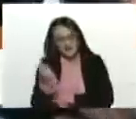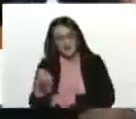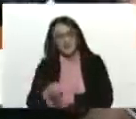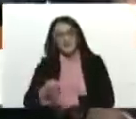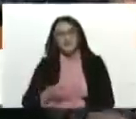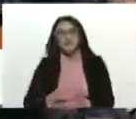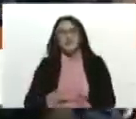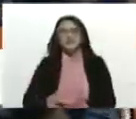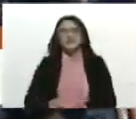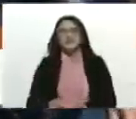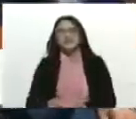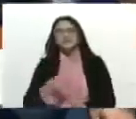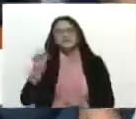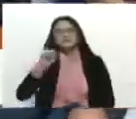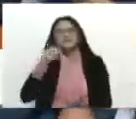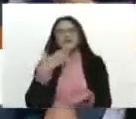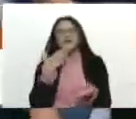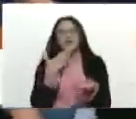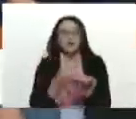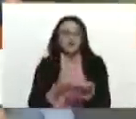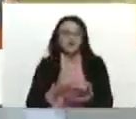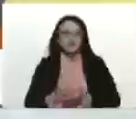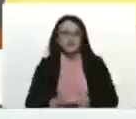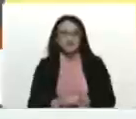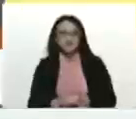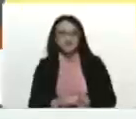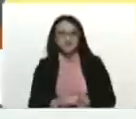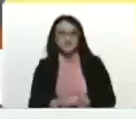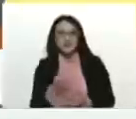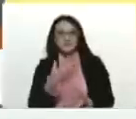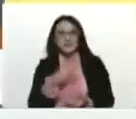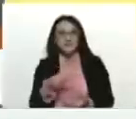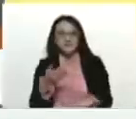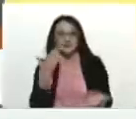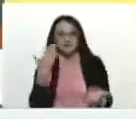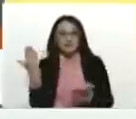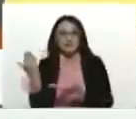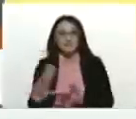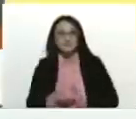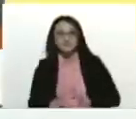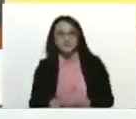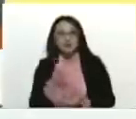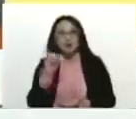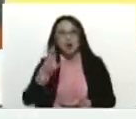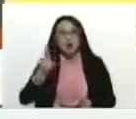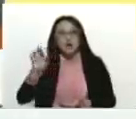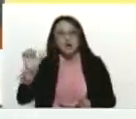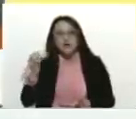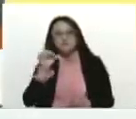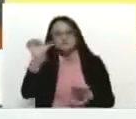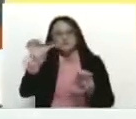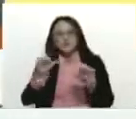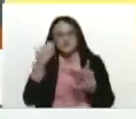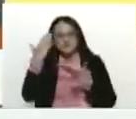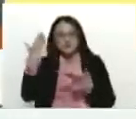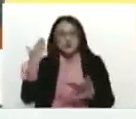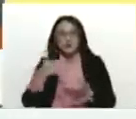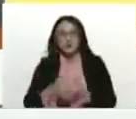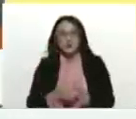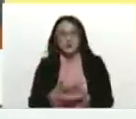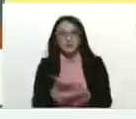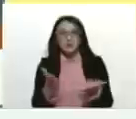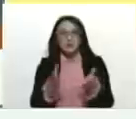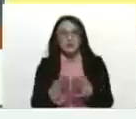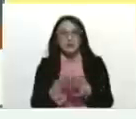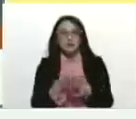Gracias querido compañero William Gracias presidente Correa por sus palabras saludo a